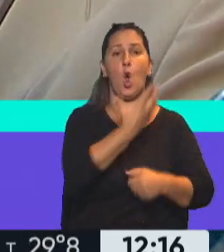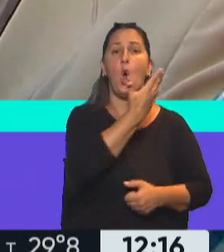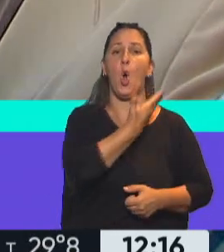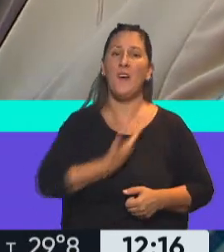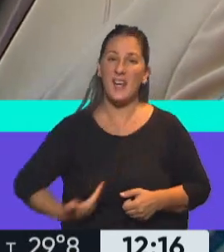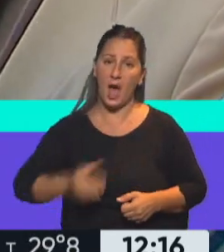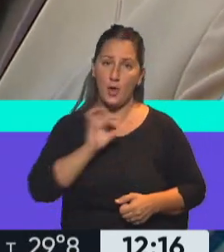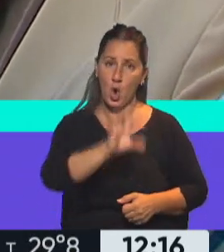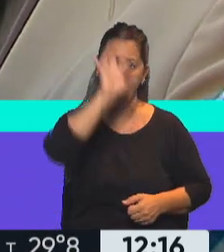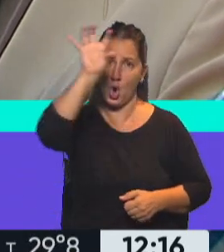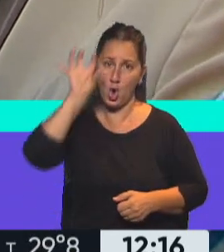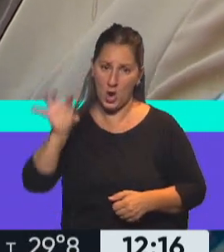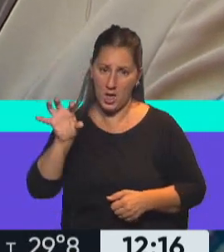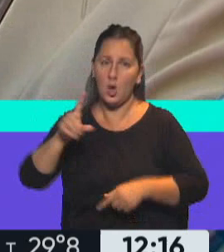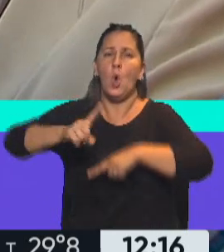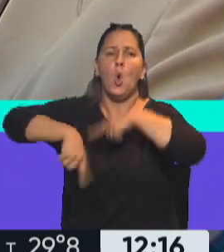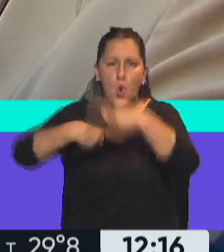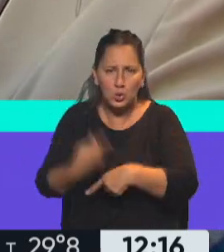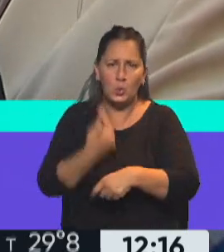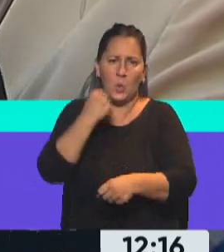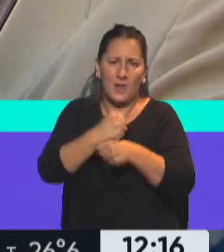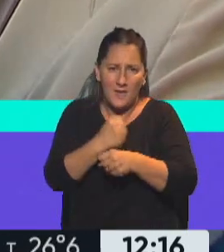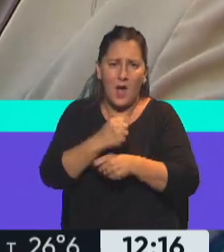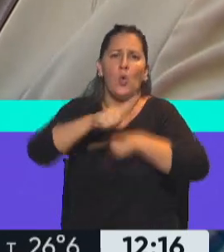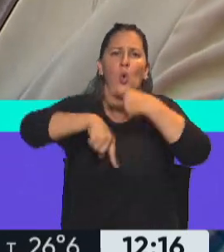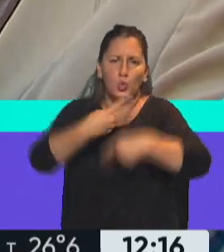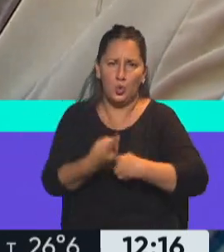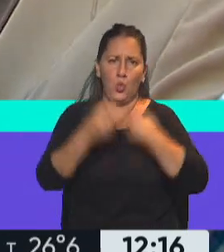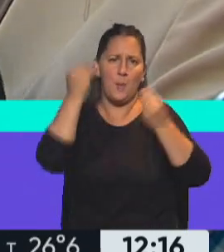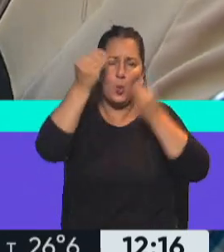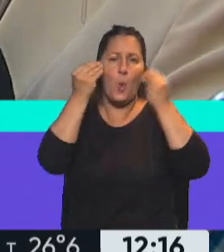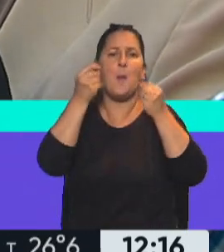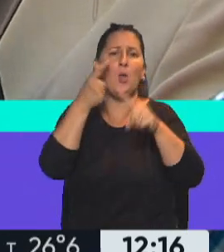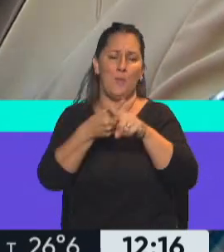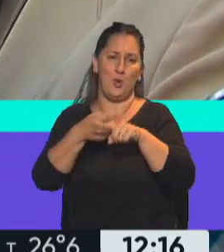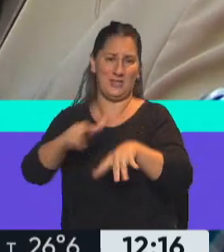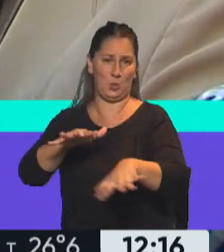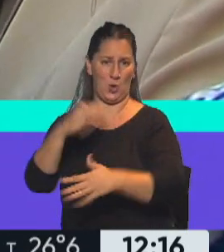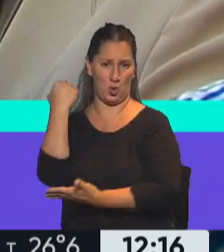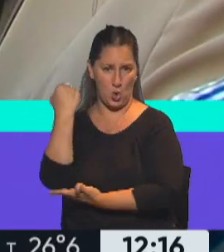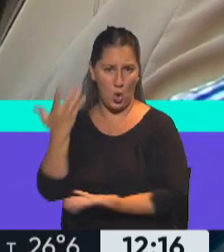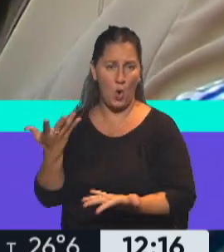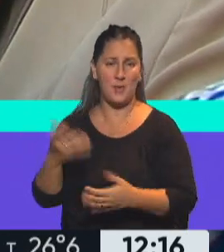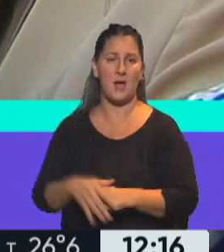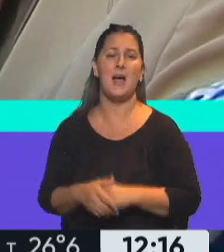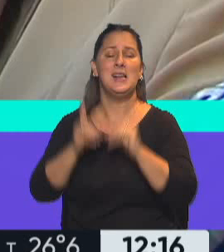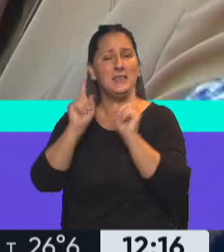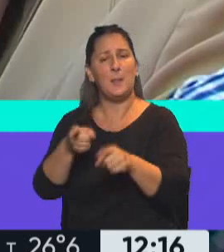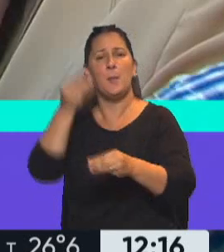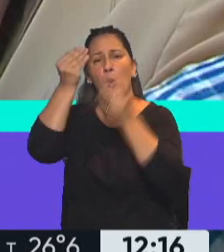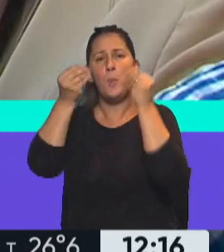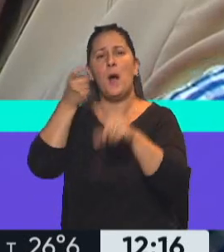gobernadores, que siguen trabajando en el tema, preocupados por la situación económica, por la situación